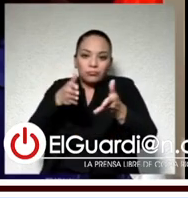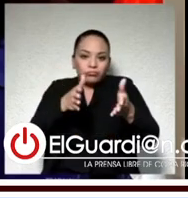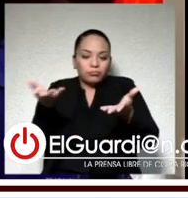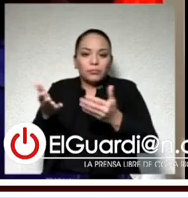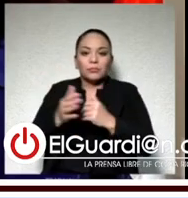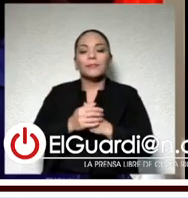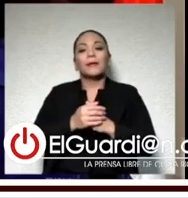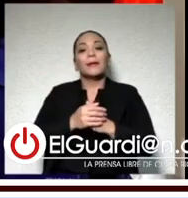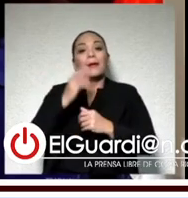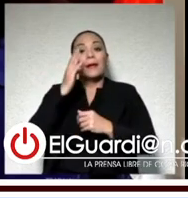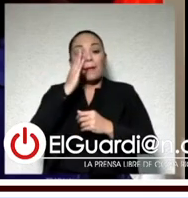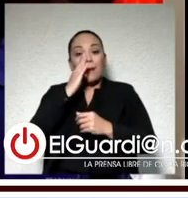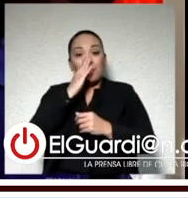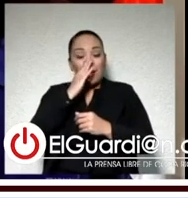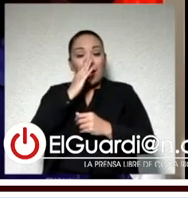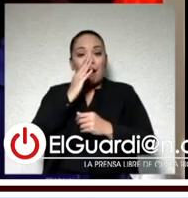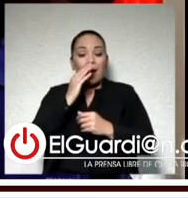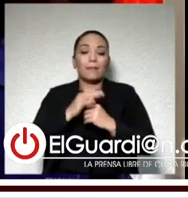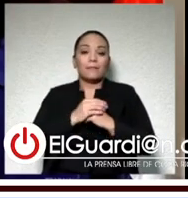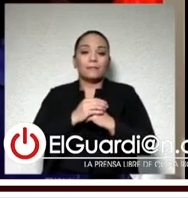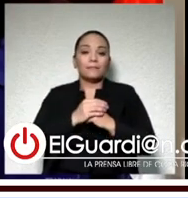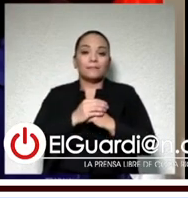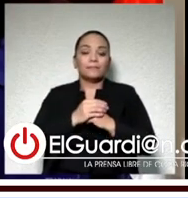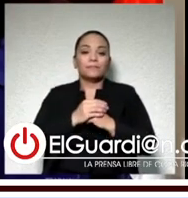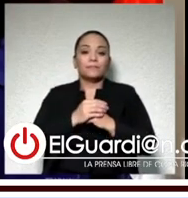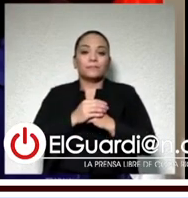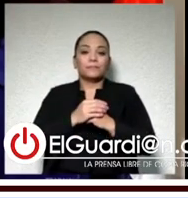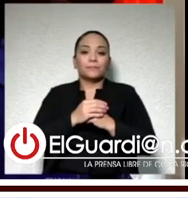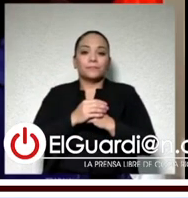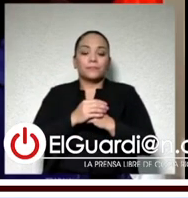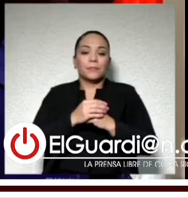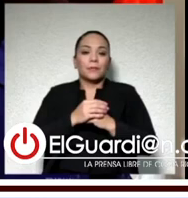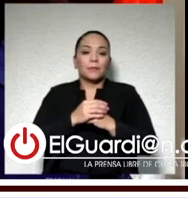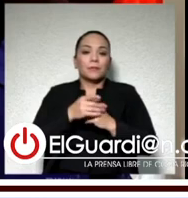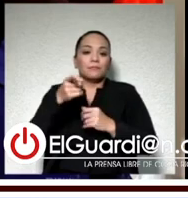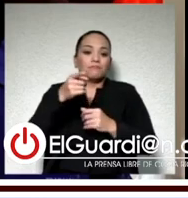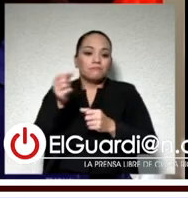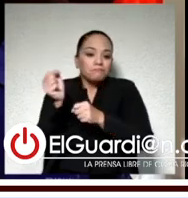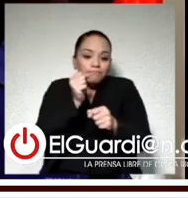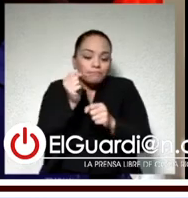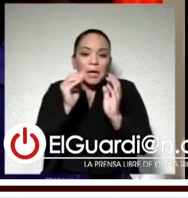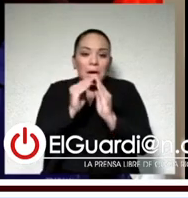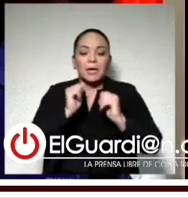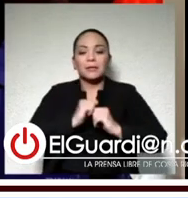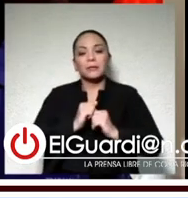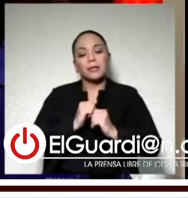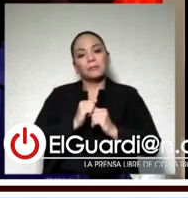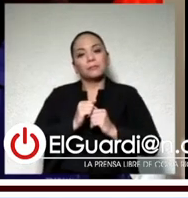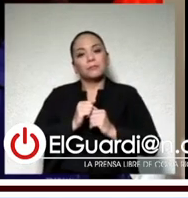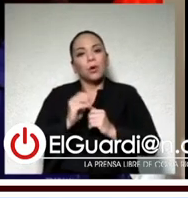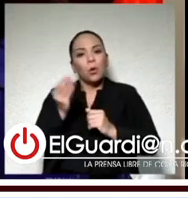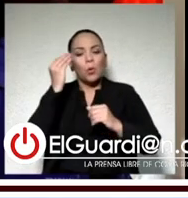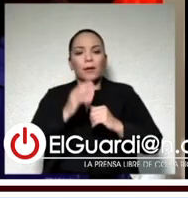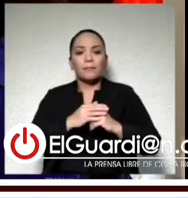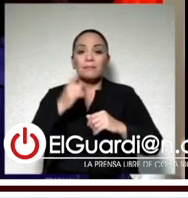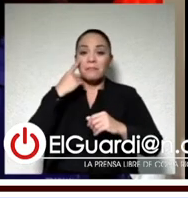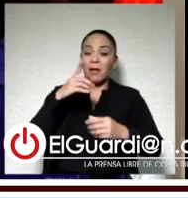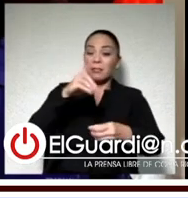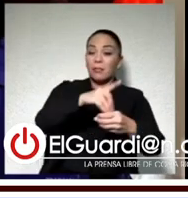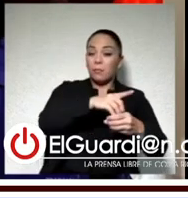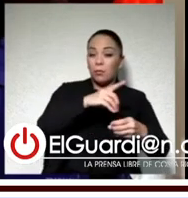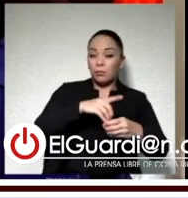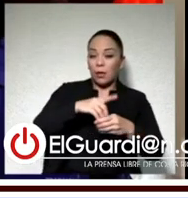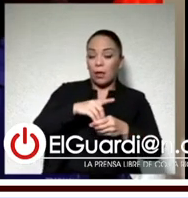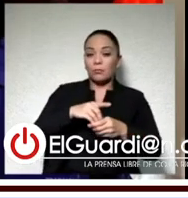casa, es una mujer joven. Esos diputados de Frente Amplio que hablan de ay, contra